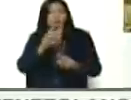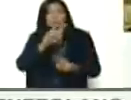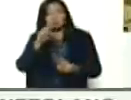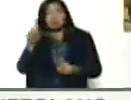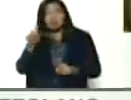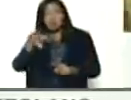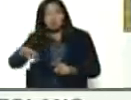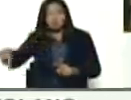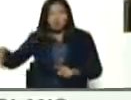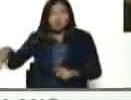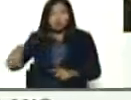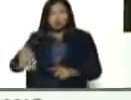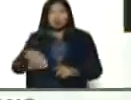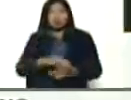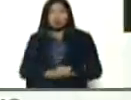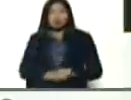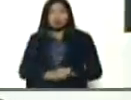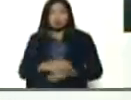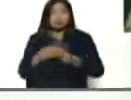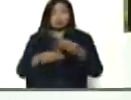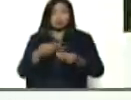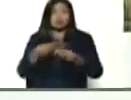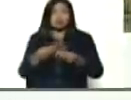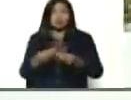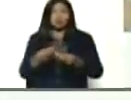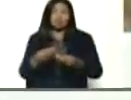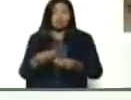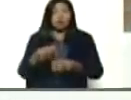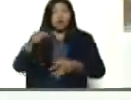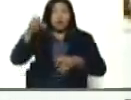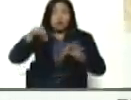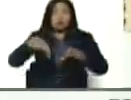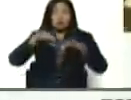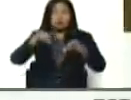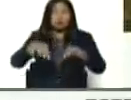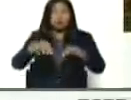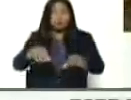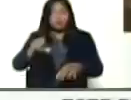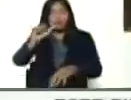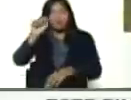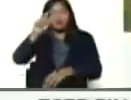estados entonces bueno vamos a proceder a la siembra de nuestro árbol nacional el araguaney